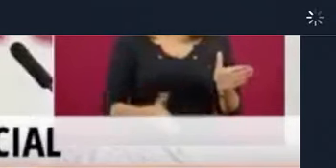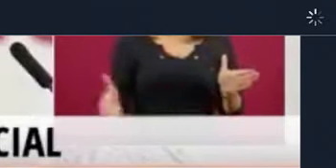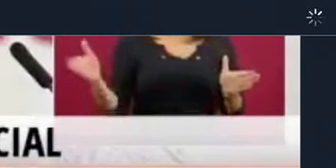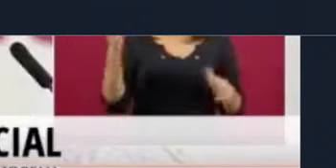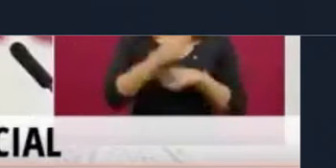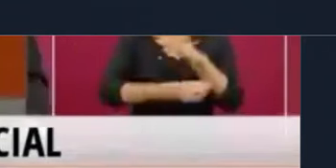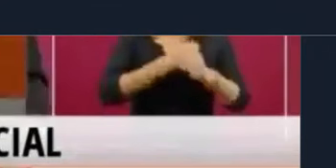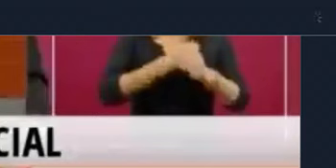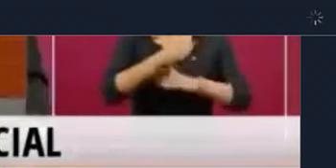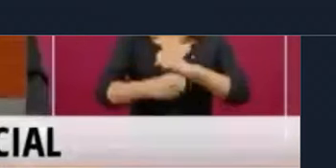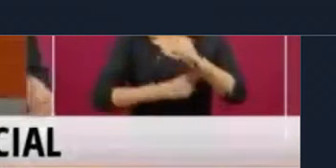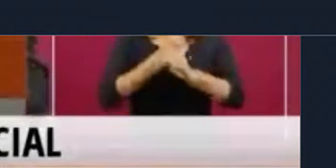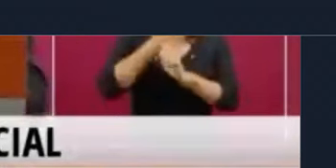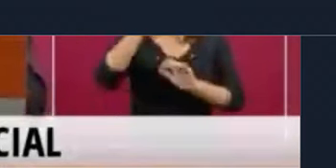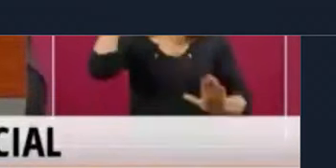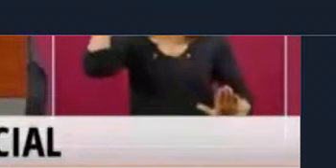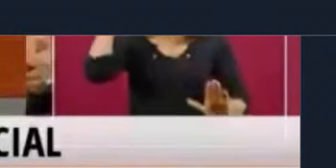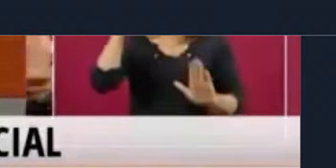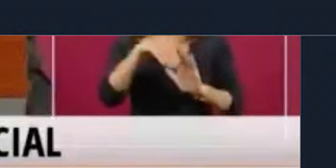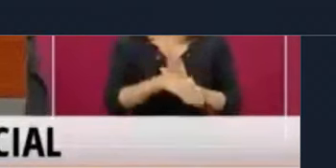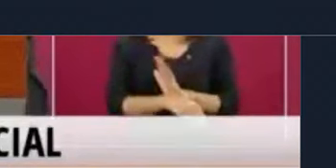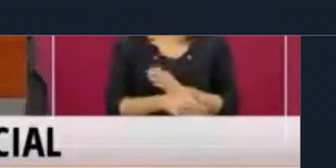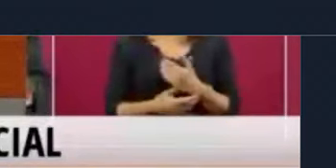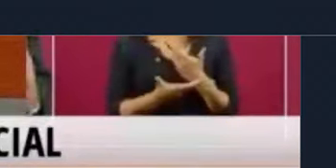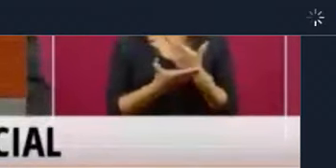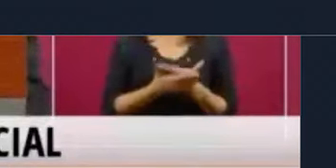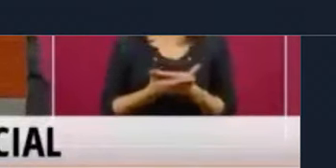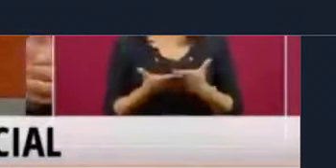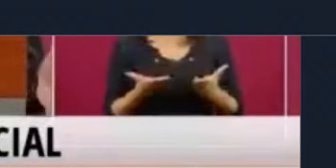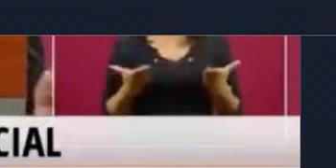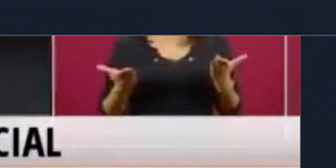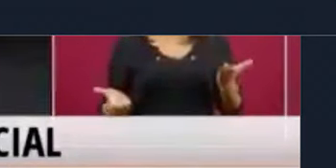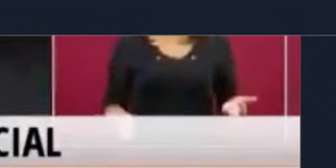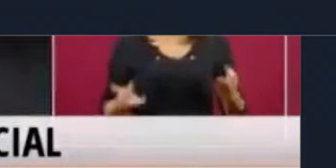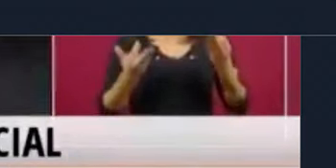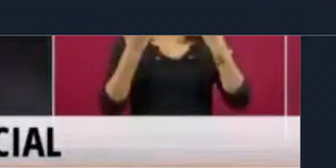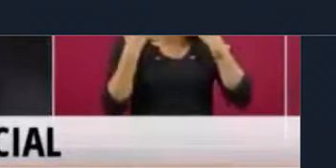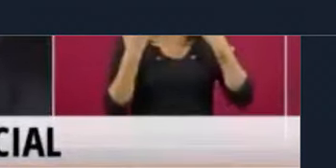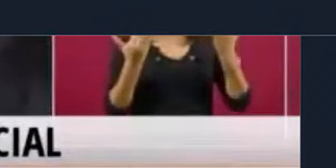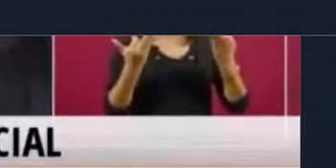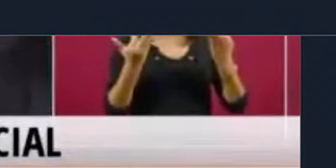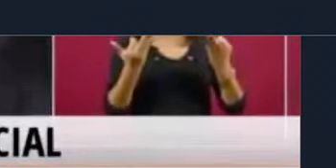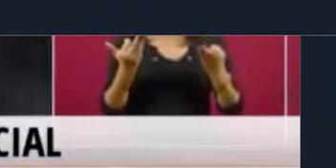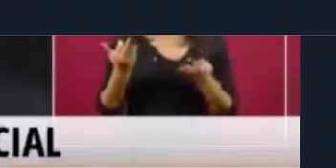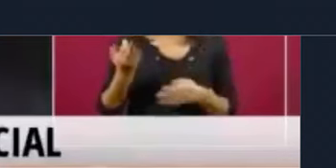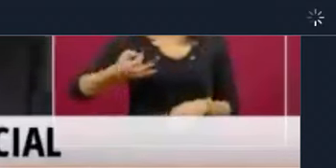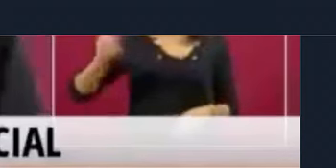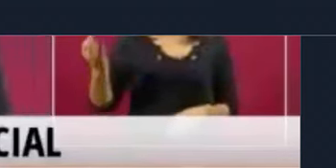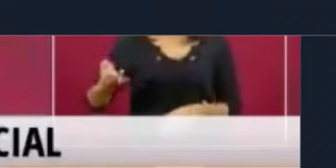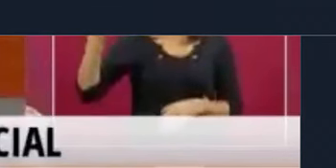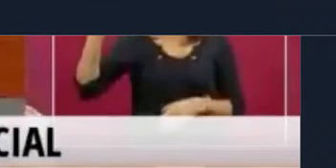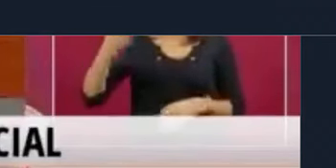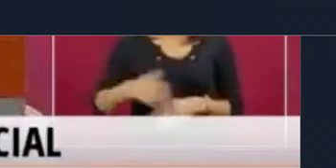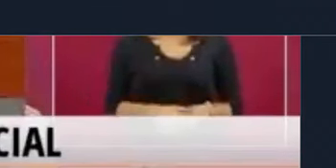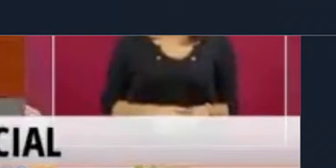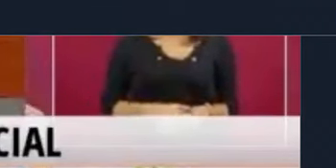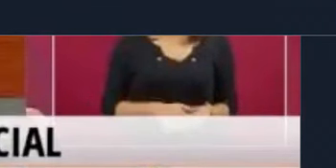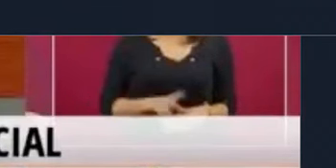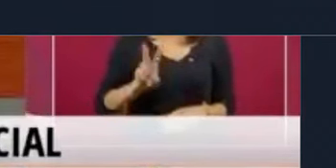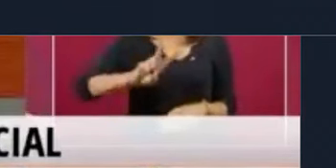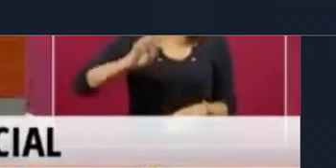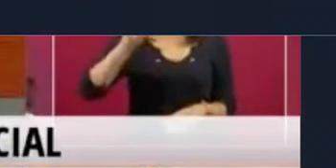descomposición del régimen todos los que resultan involucrados van a ser suspendidos y eso también lo dijo tengo toda la confianza de los